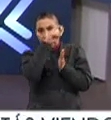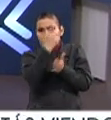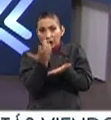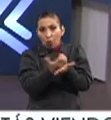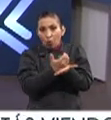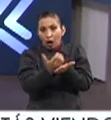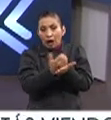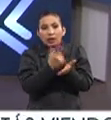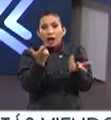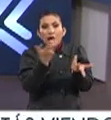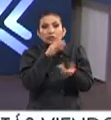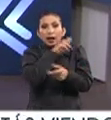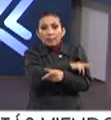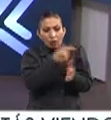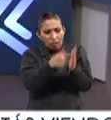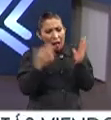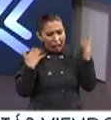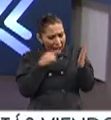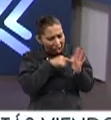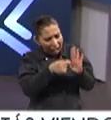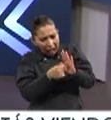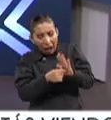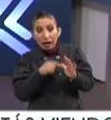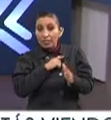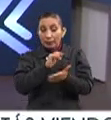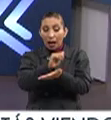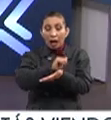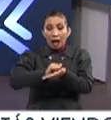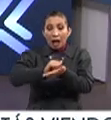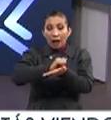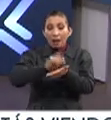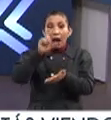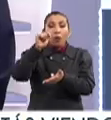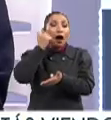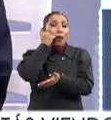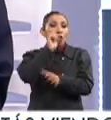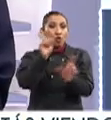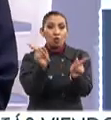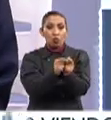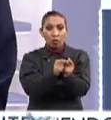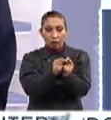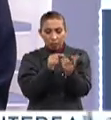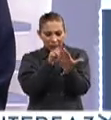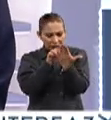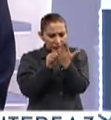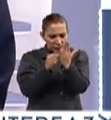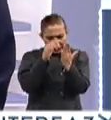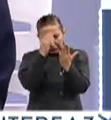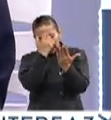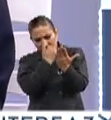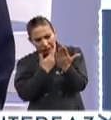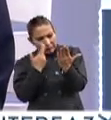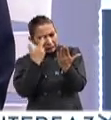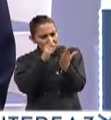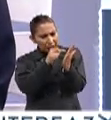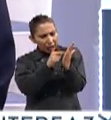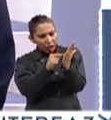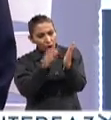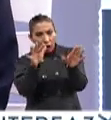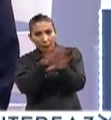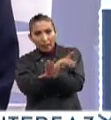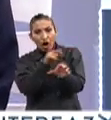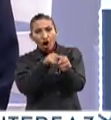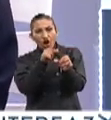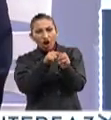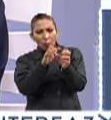debe de hacer inmediatamente? Hay que lavar solamente agua y jabón, revisar que esa lesión no cambie